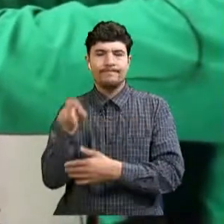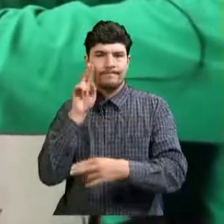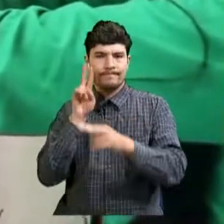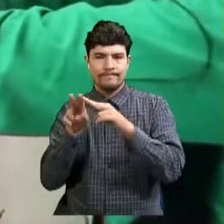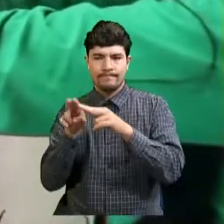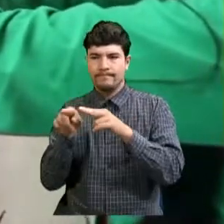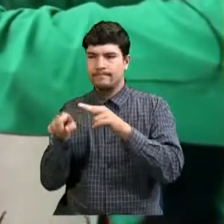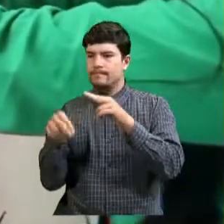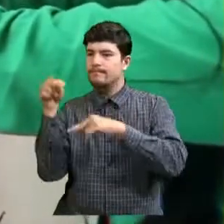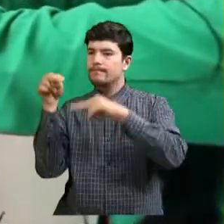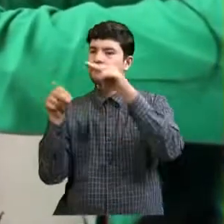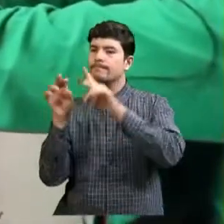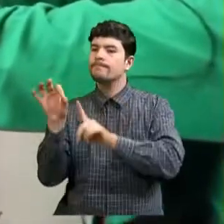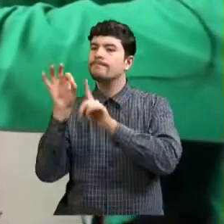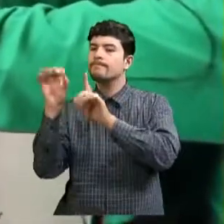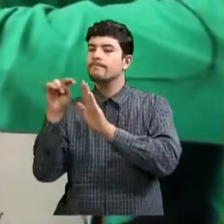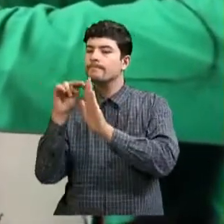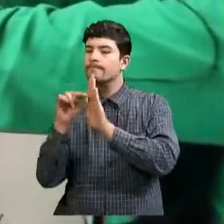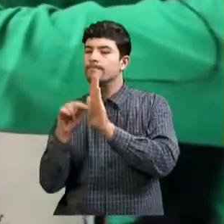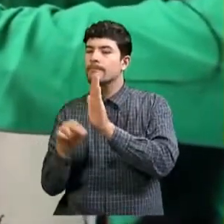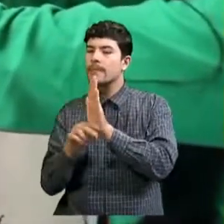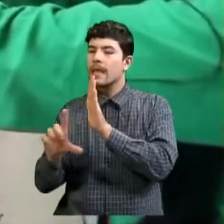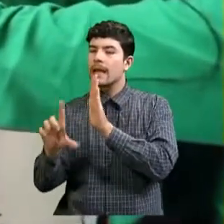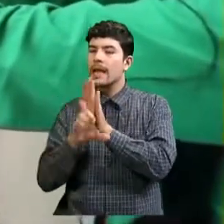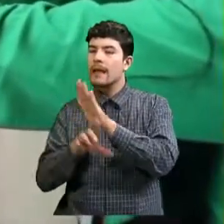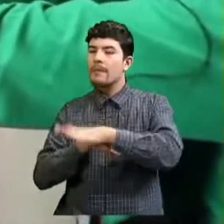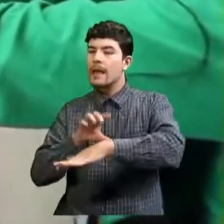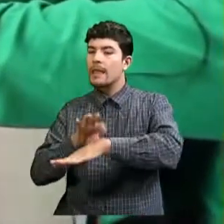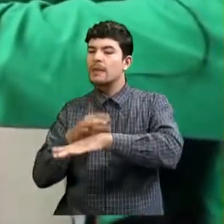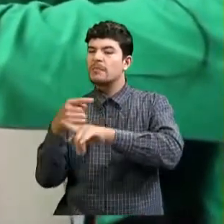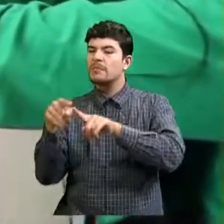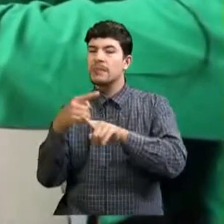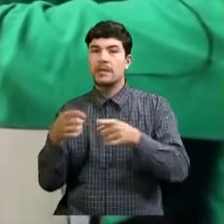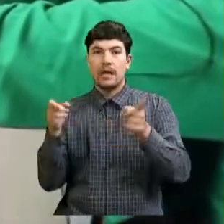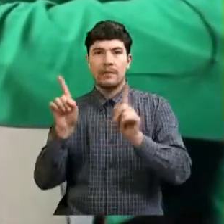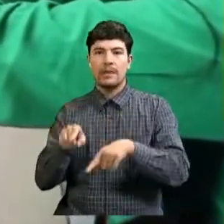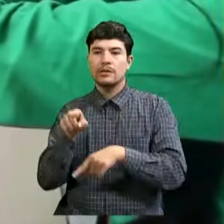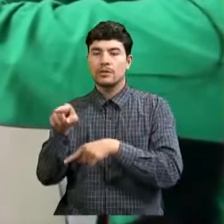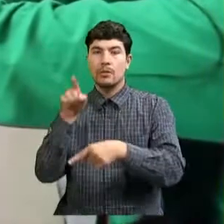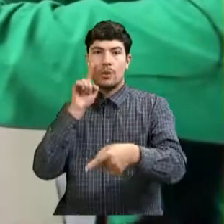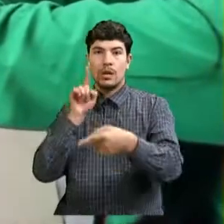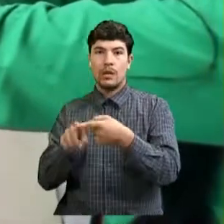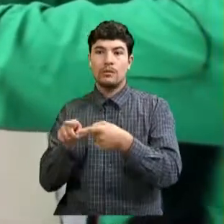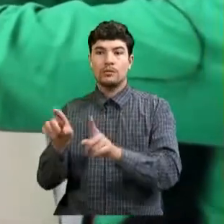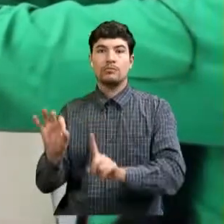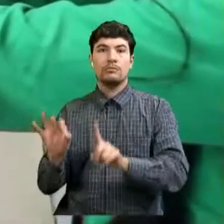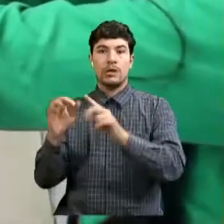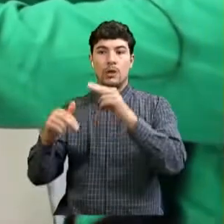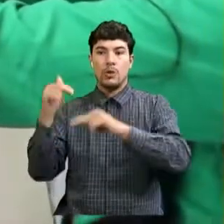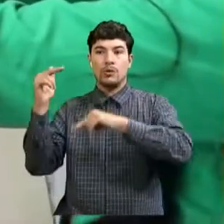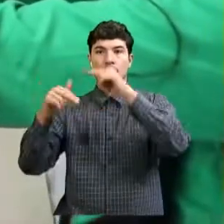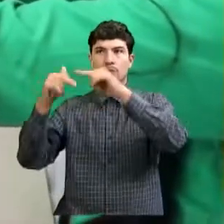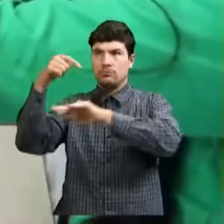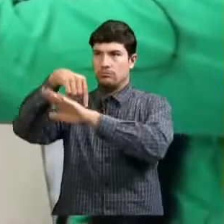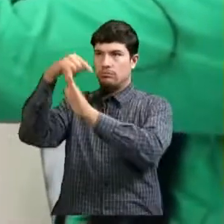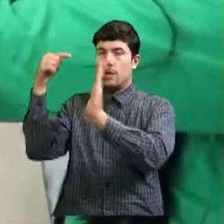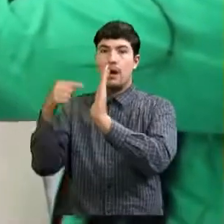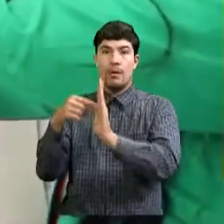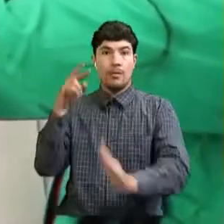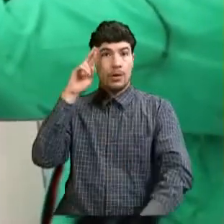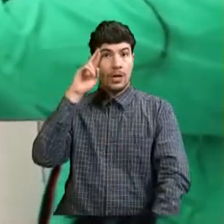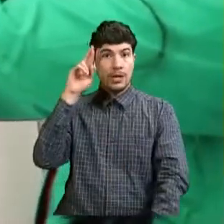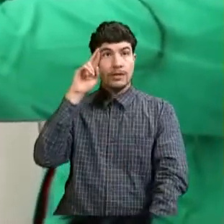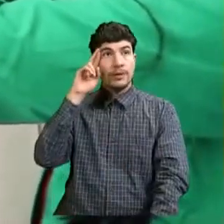a todos los parámetros legales, médicos y demás, pero también al objeto contractual de la ejecución de la misma. Y por eso, señor